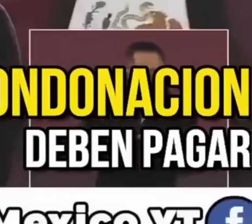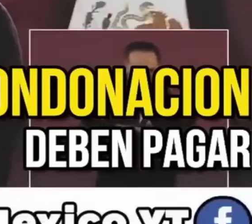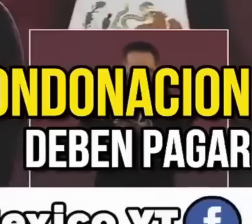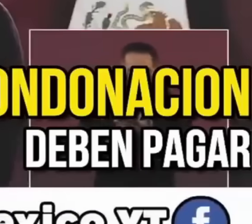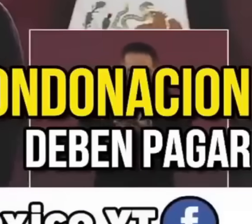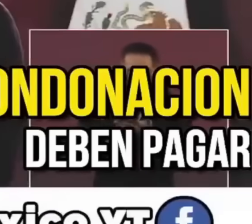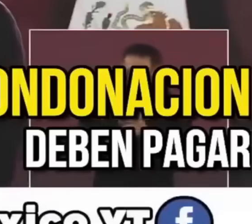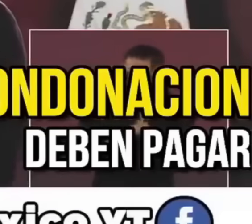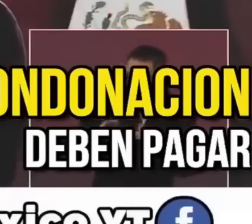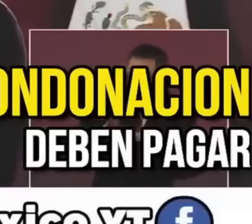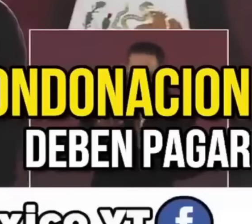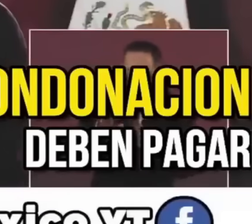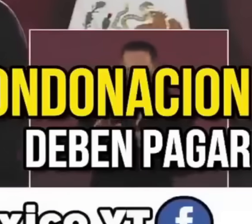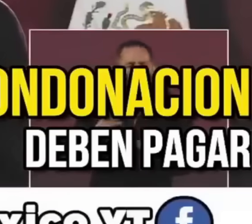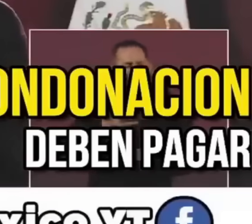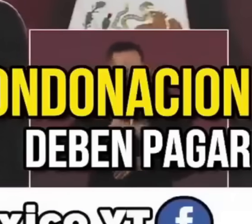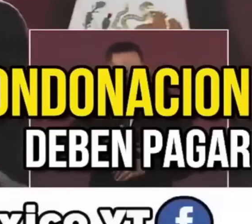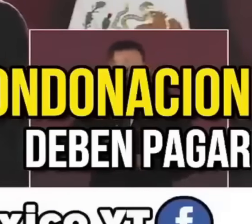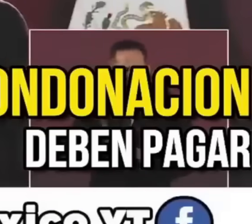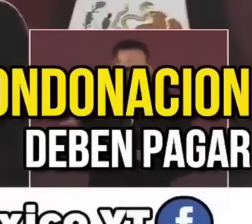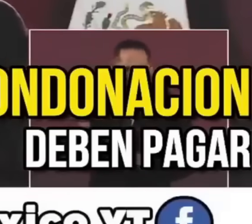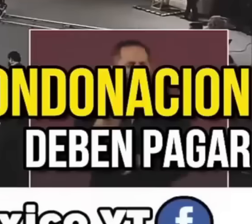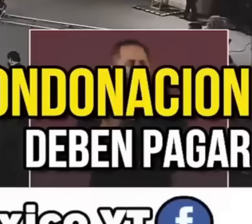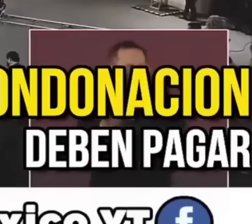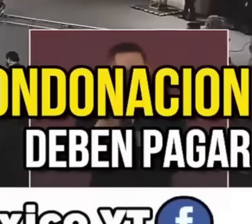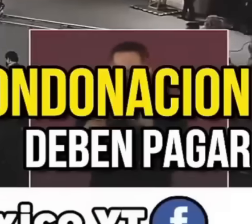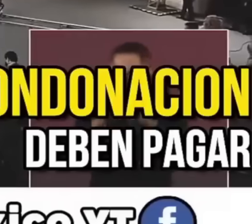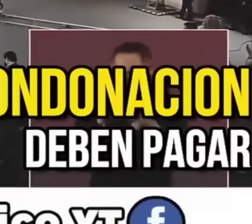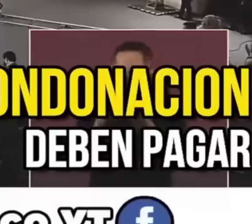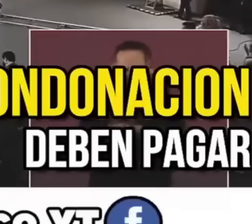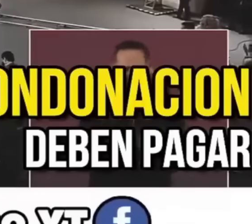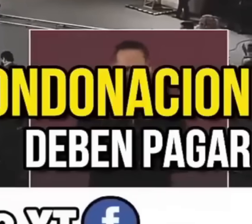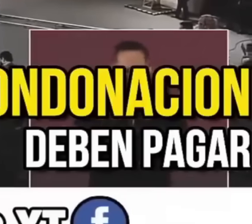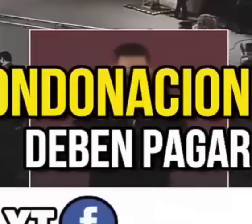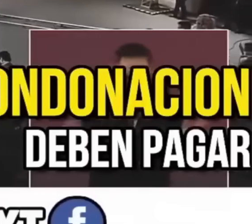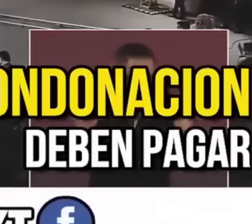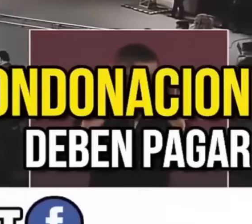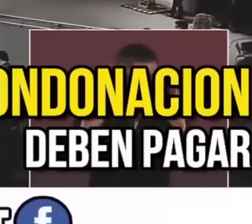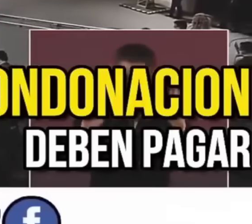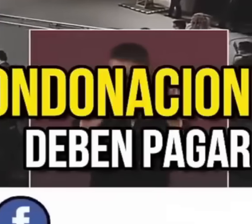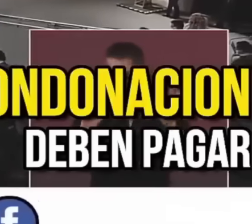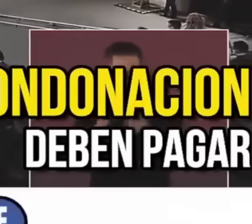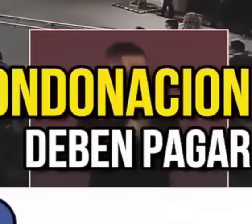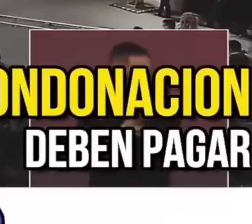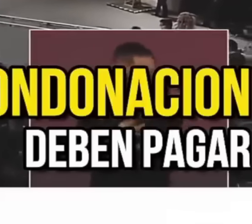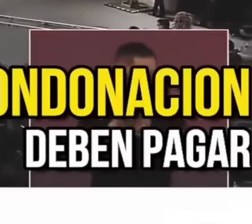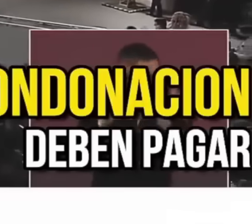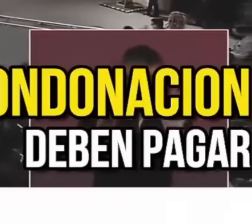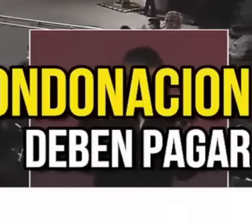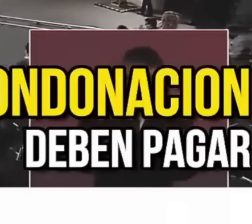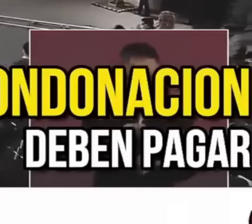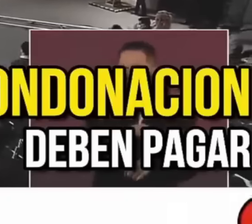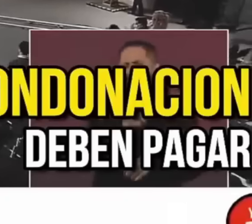más de lo debido. Entonces se está aclarando y no va a haber